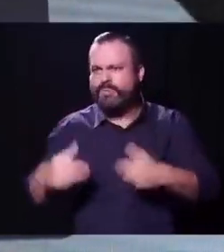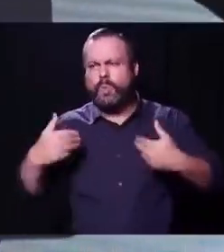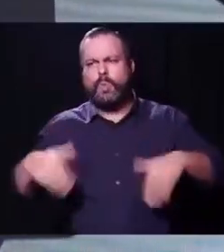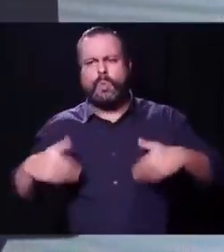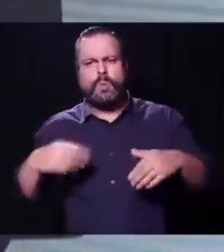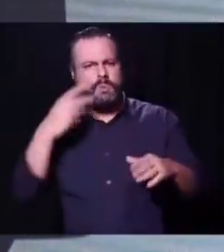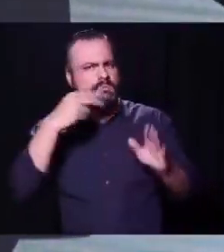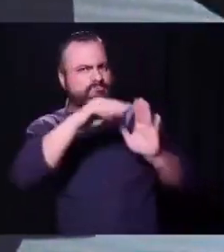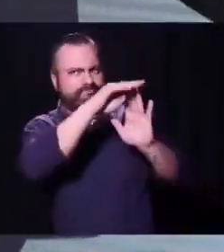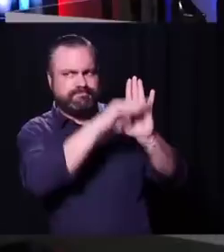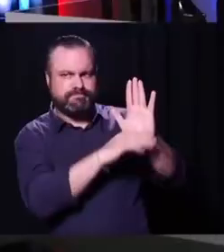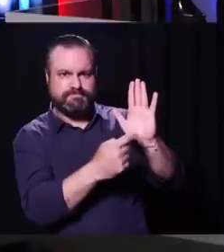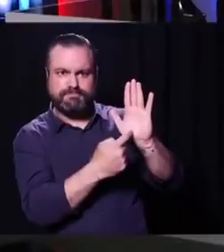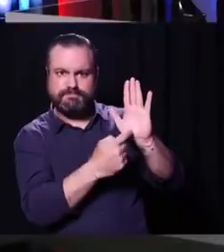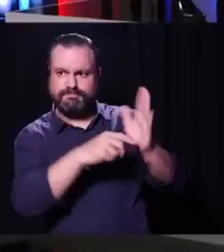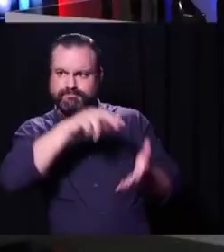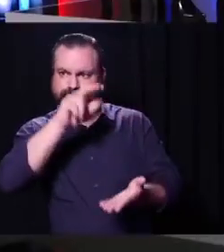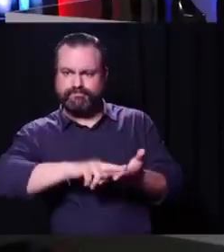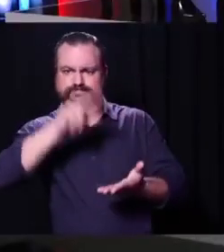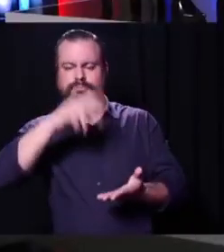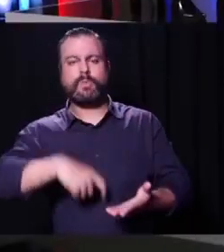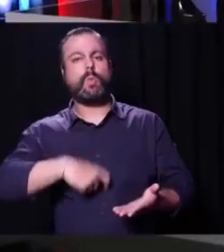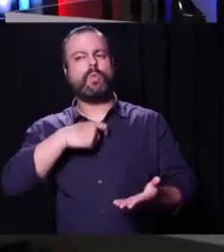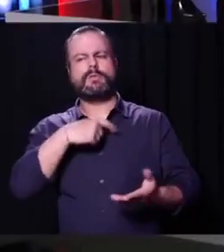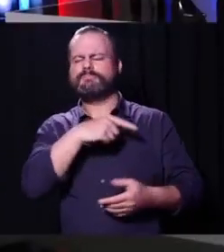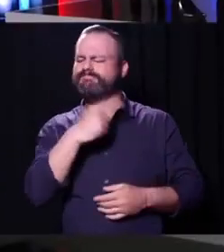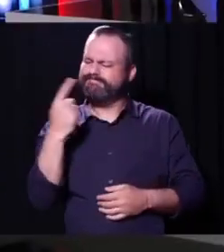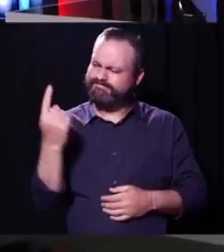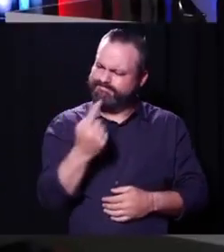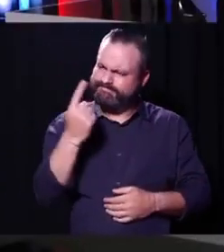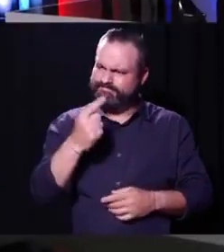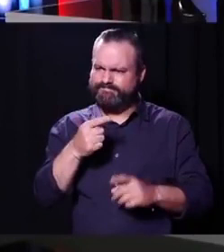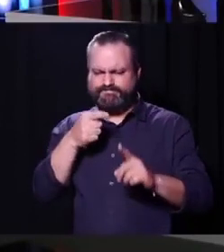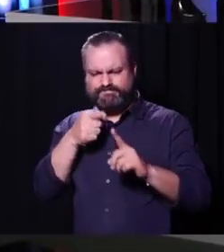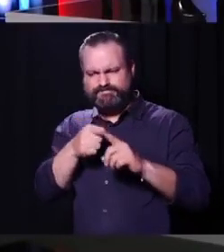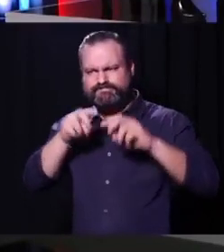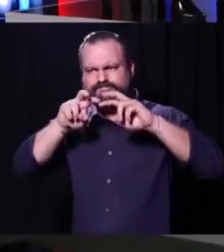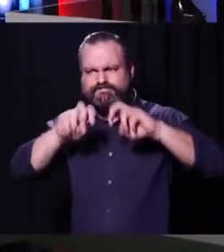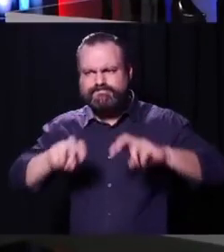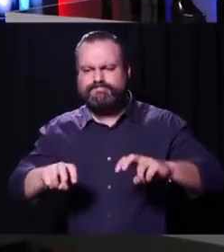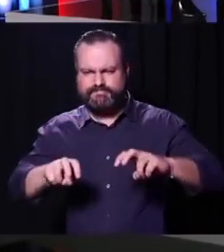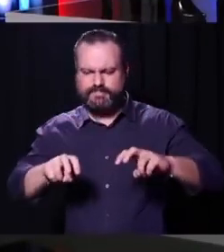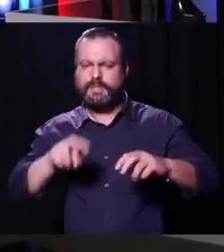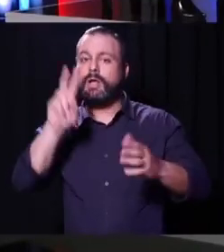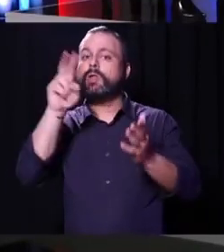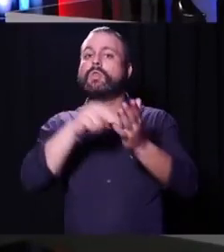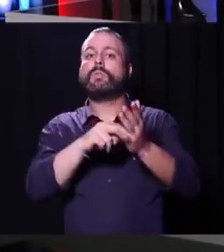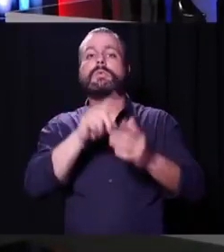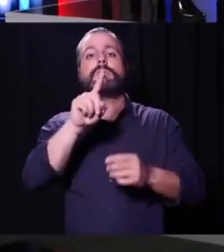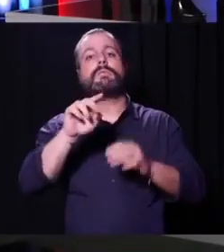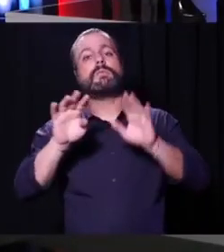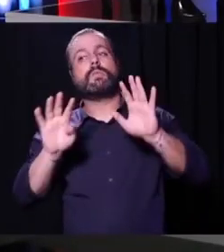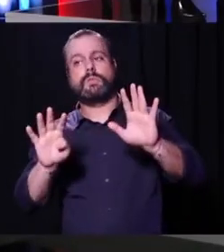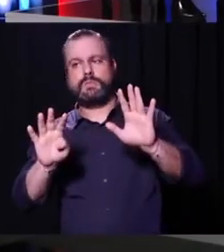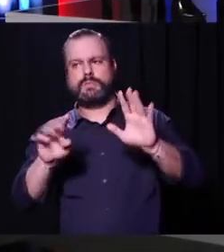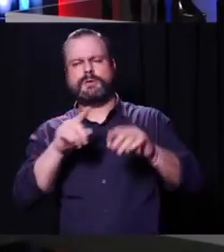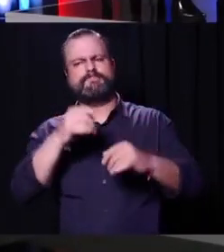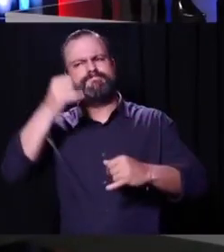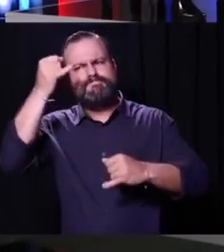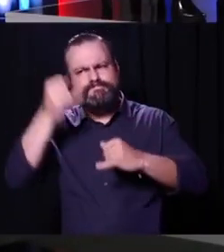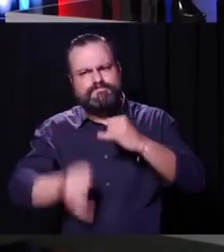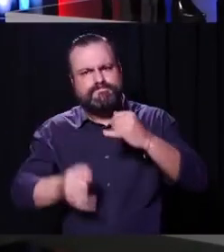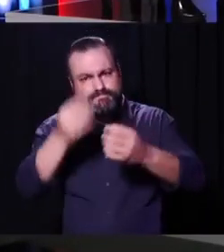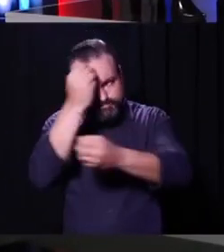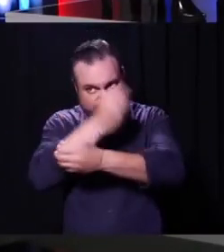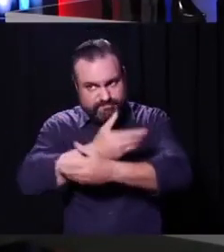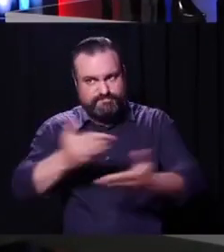avalado por Contraloría, que tiene que estar avalado por Contraloría, fue en el 2009. No más. Y el último informe